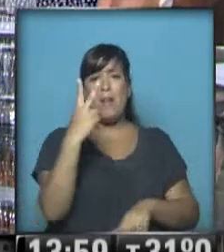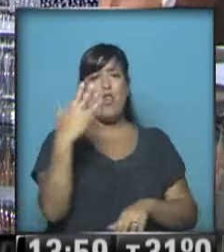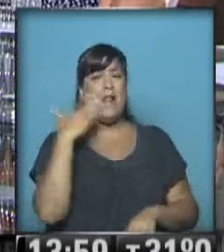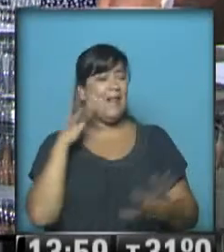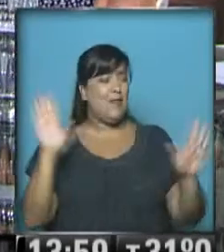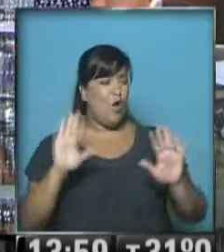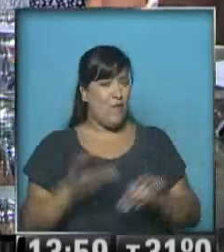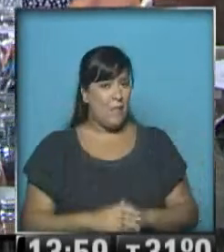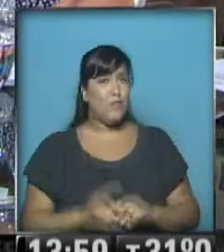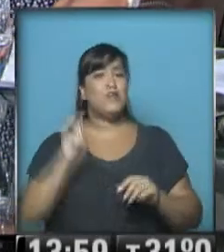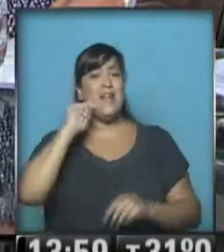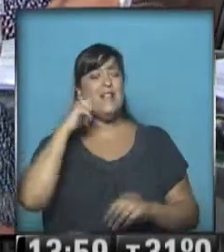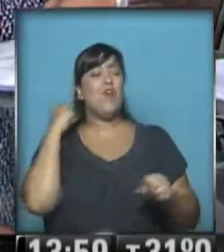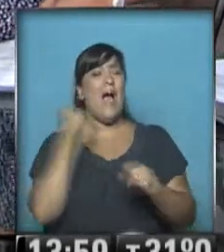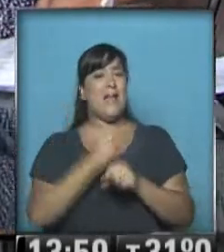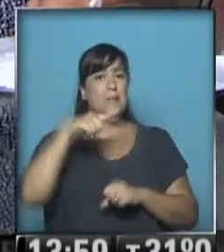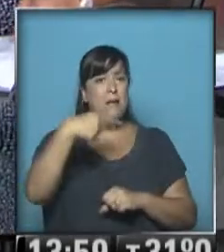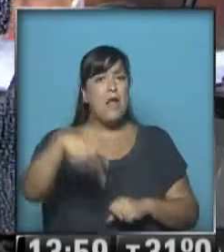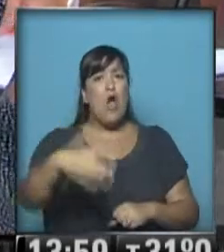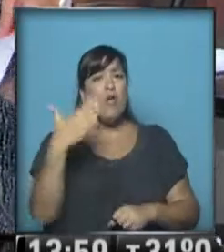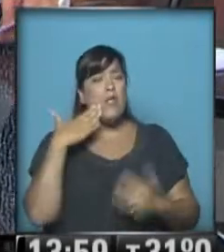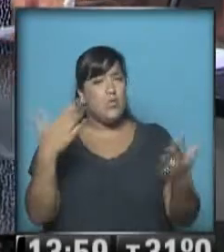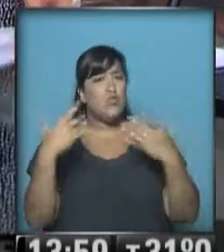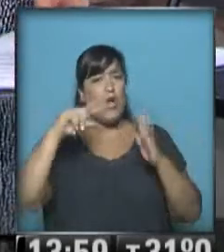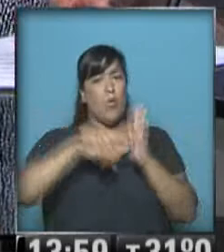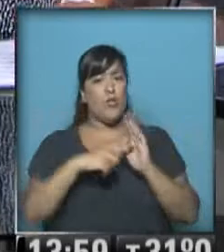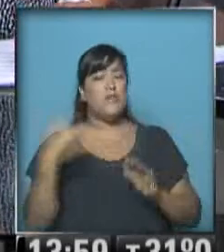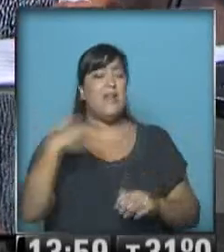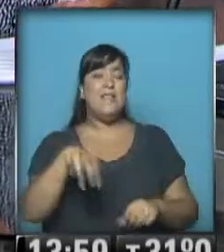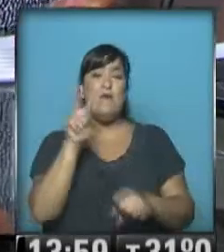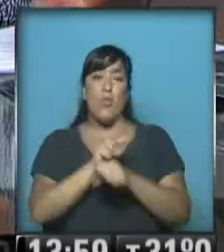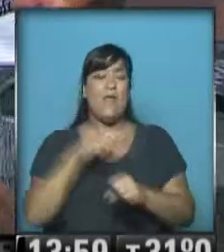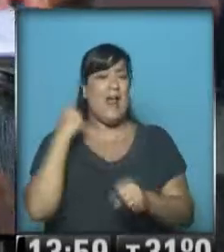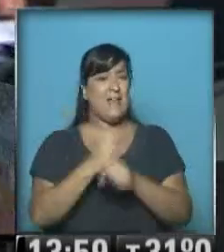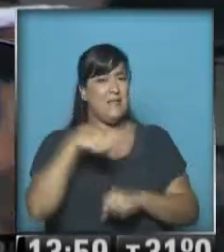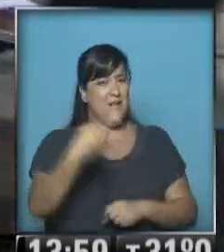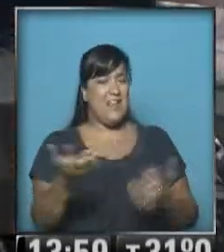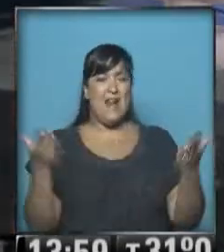vamos. Que la pasen bien. Hasta mañana, una tarde de calor aquí en la ciudad de Buenos Aires. Así que a cuidarse y hasta mañana. Chao.